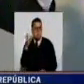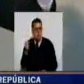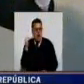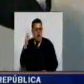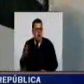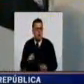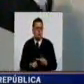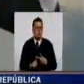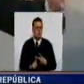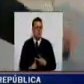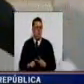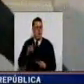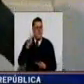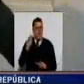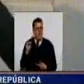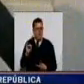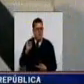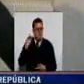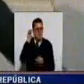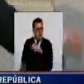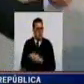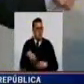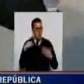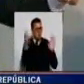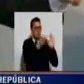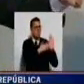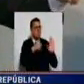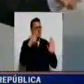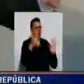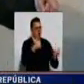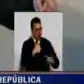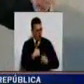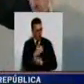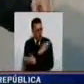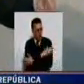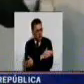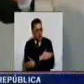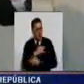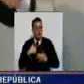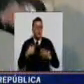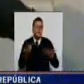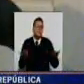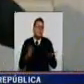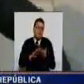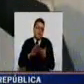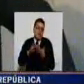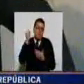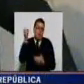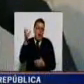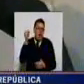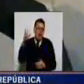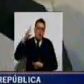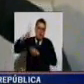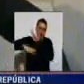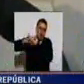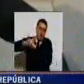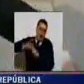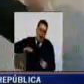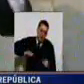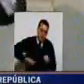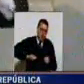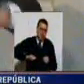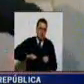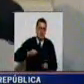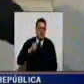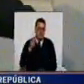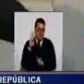del Fondo Monetario Internacional, del Banco Mundial. Es que esos banqueros globales, doctor Cárdenas, son los que controlan a Brookfield. Esos